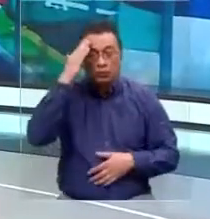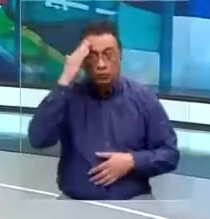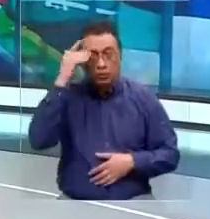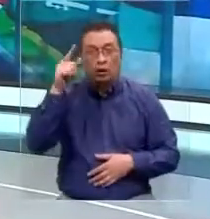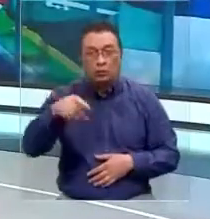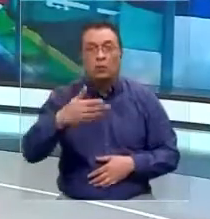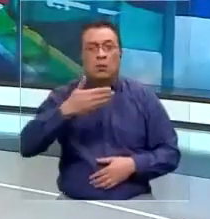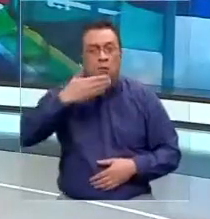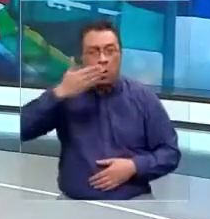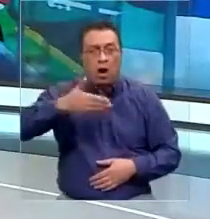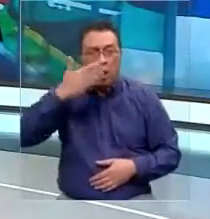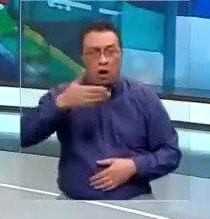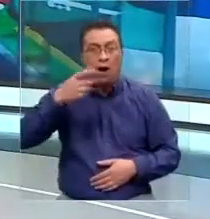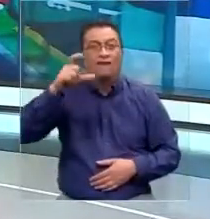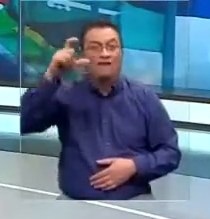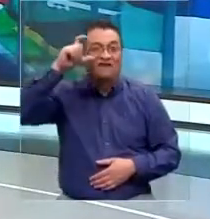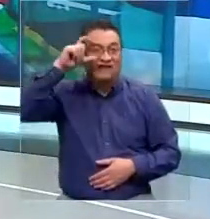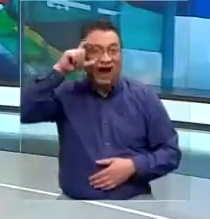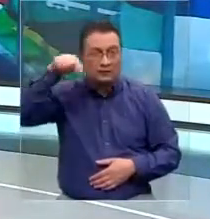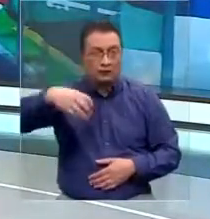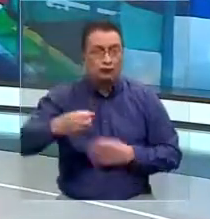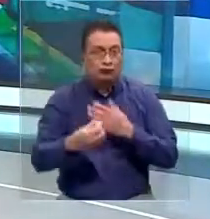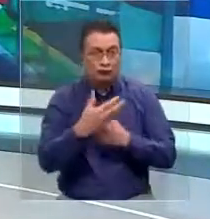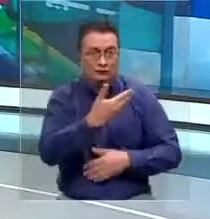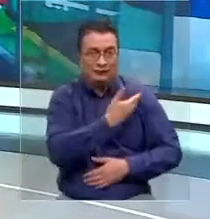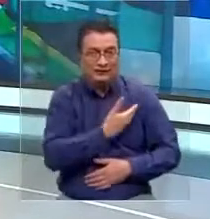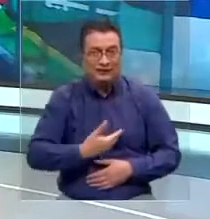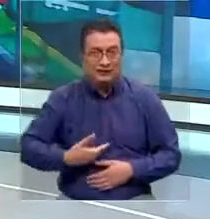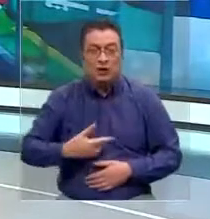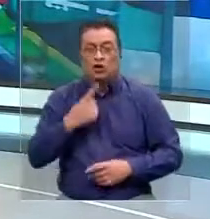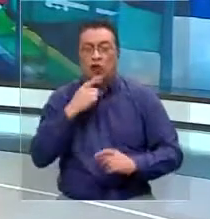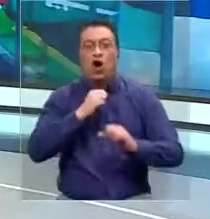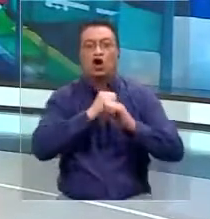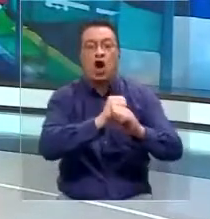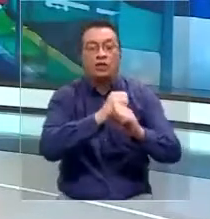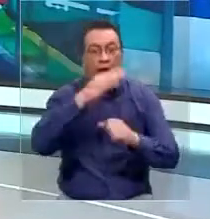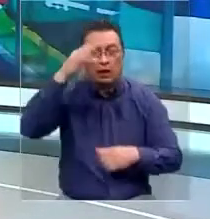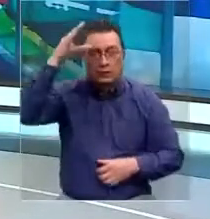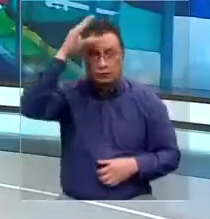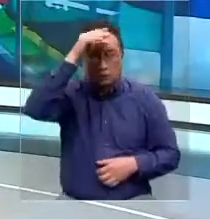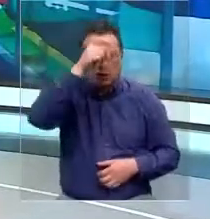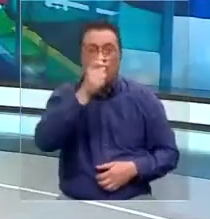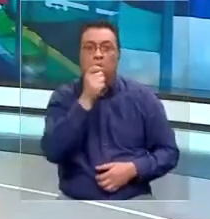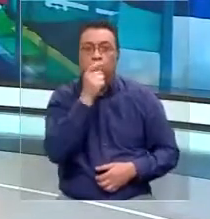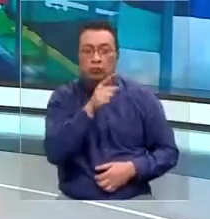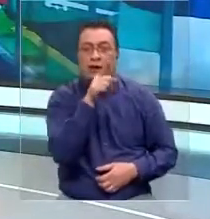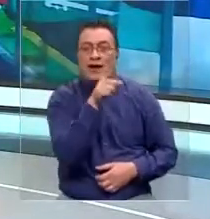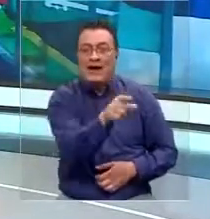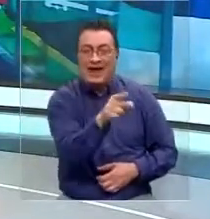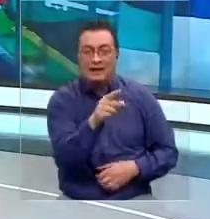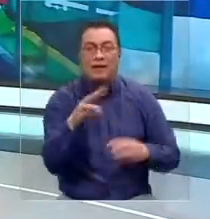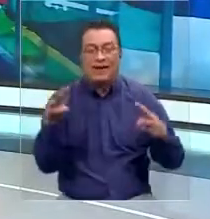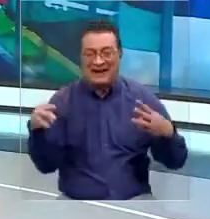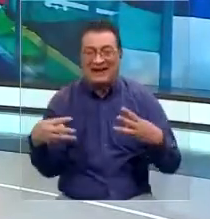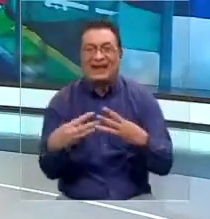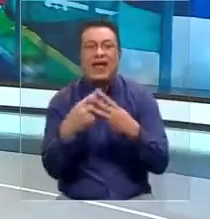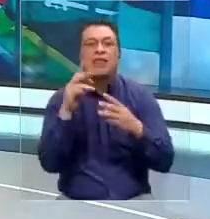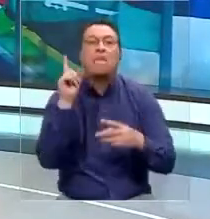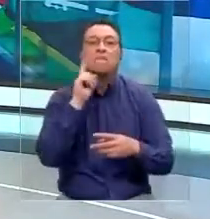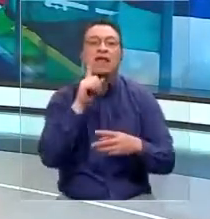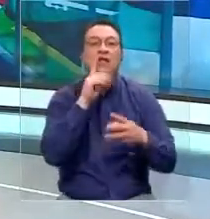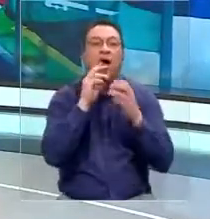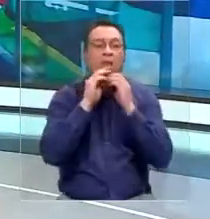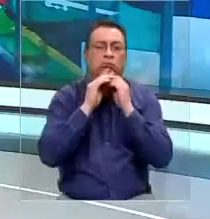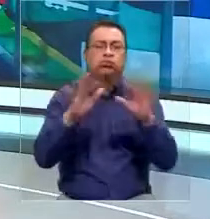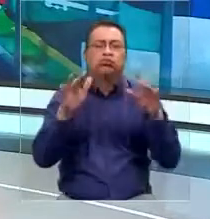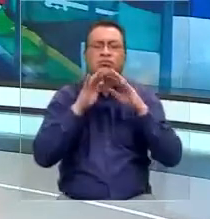demoledor discurso de Joe Biden, donde arremetió contra Donald Trump, a quien acusó de haber creado una red de mentiras y de no